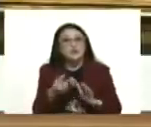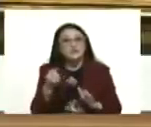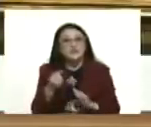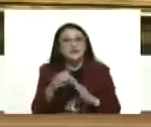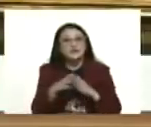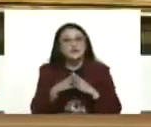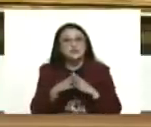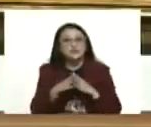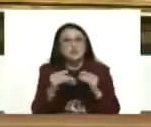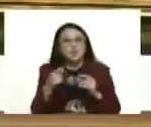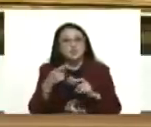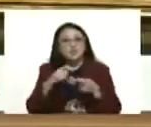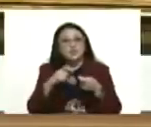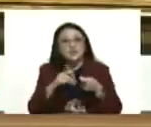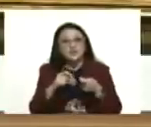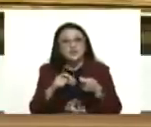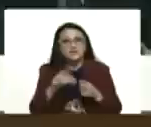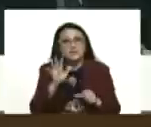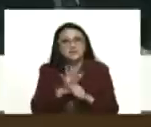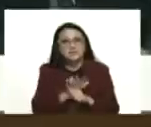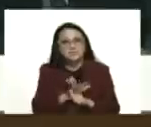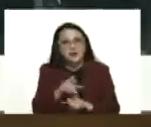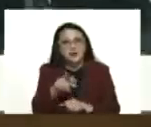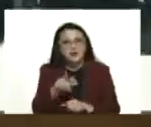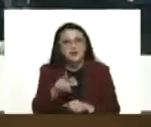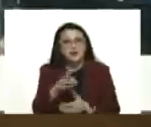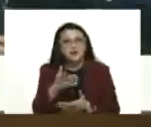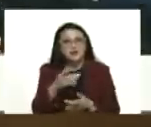quitar todo lo que vendiste para tapar lo que te robaste.